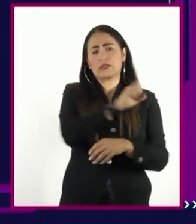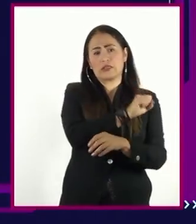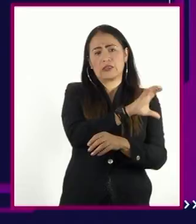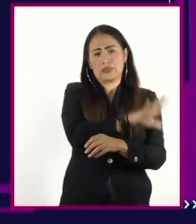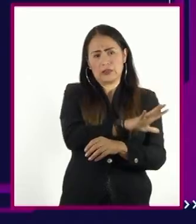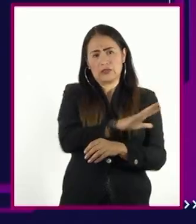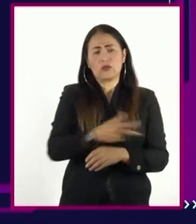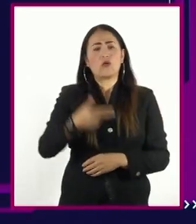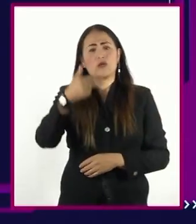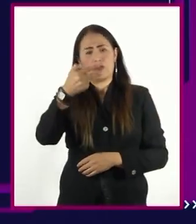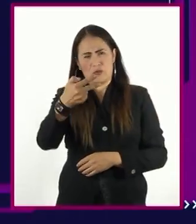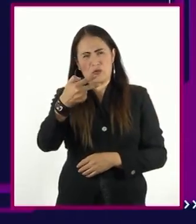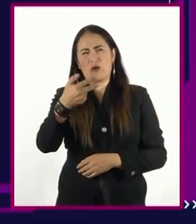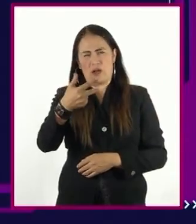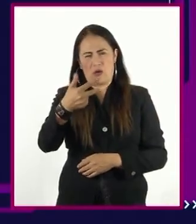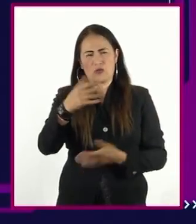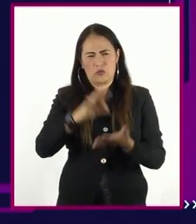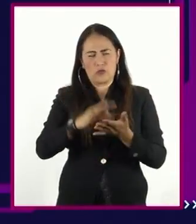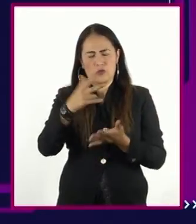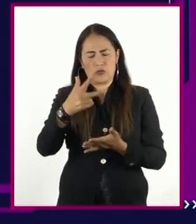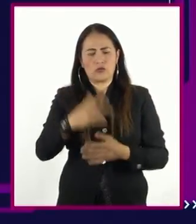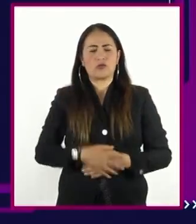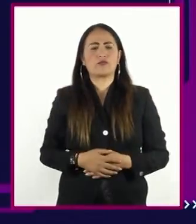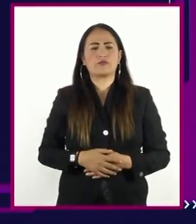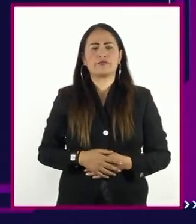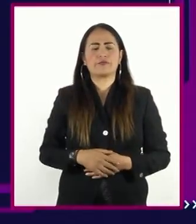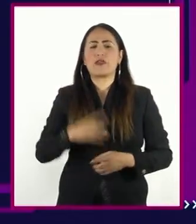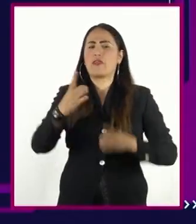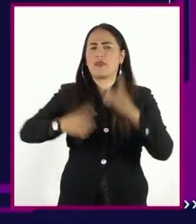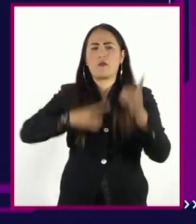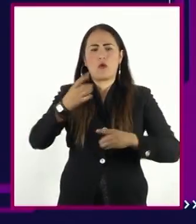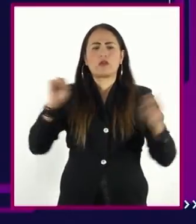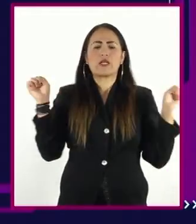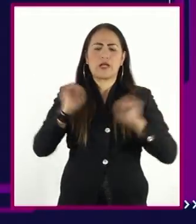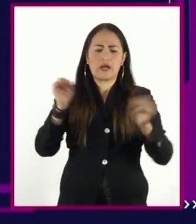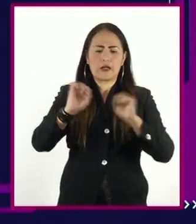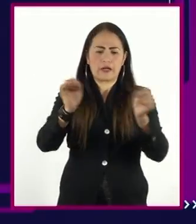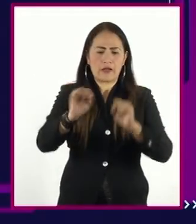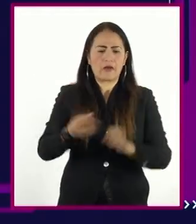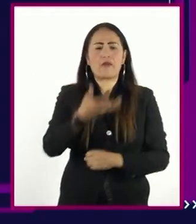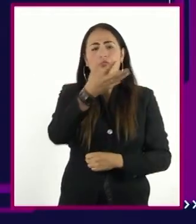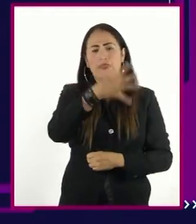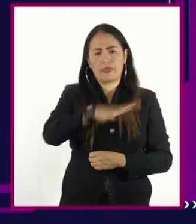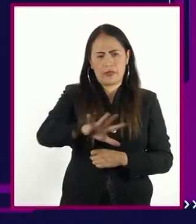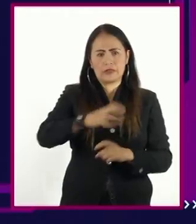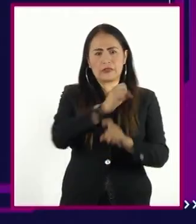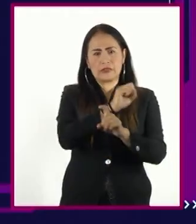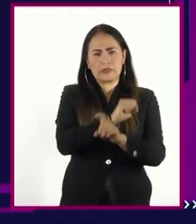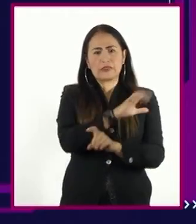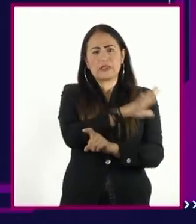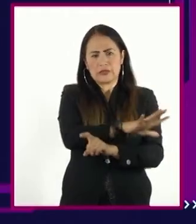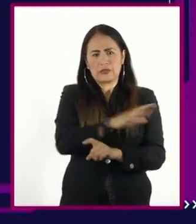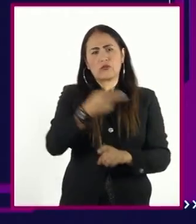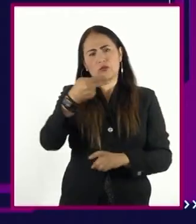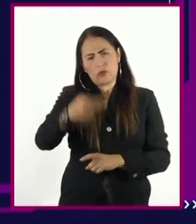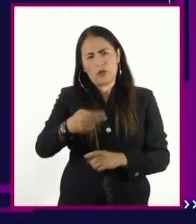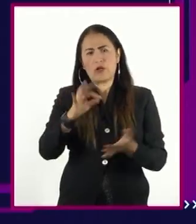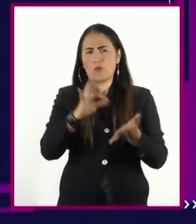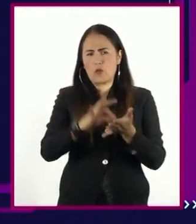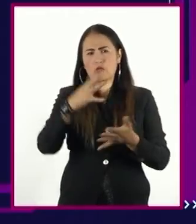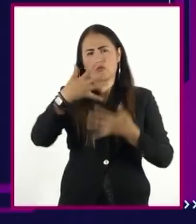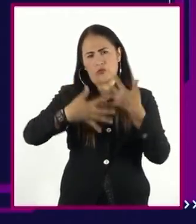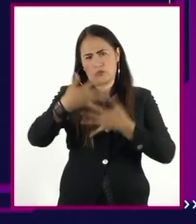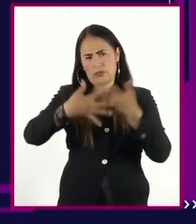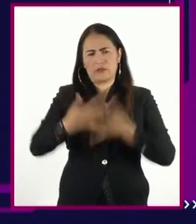centésimos. Y para atletismo dividimos 10 entre 65, igual a 15 centésimos. Al sumar las